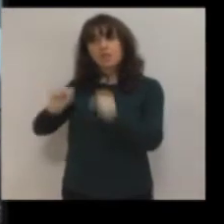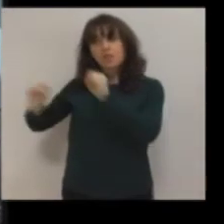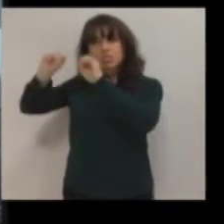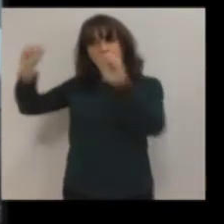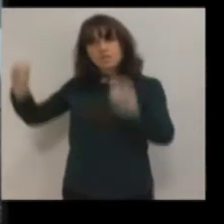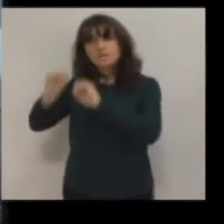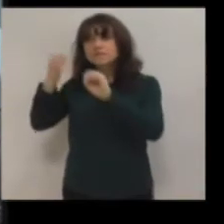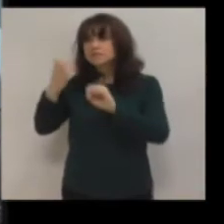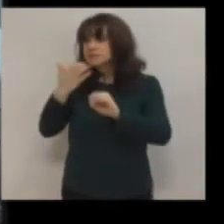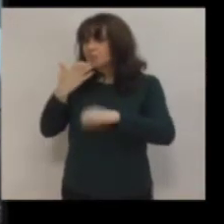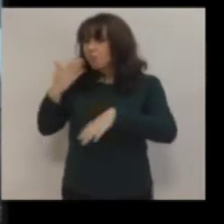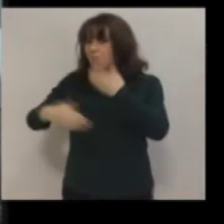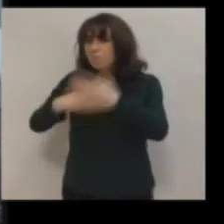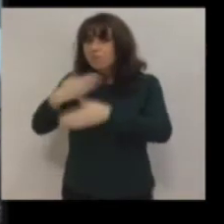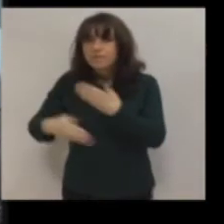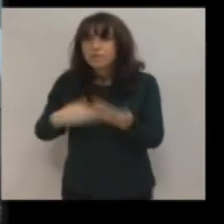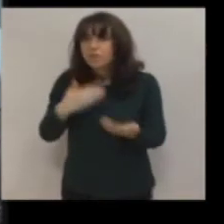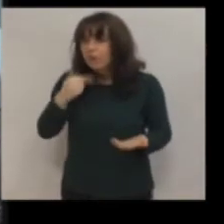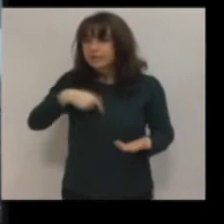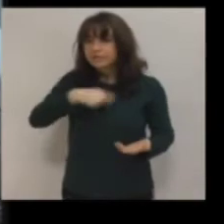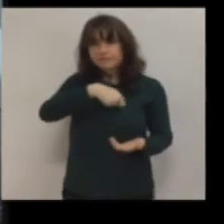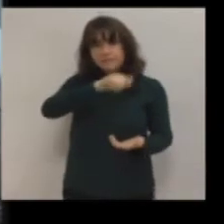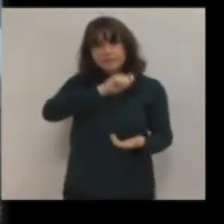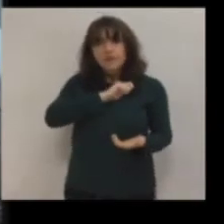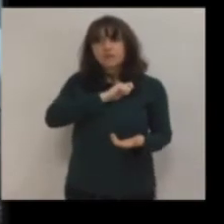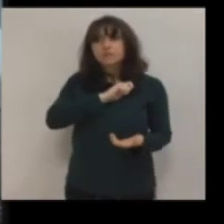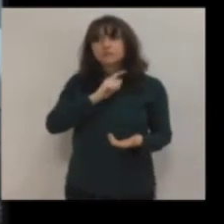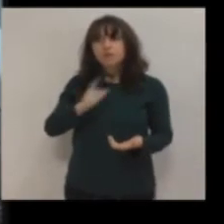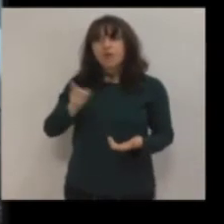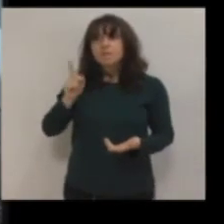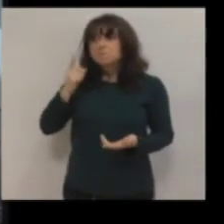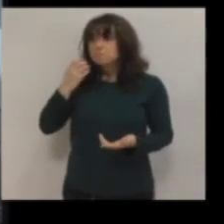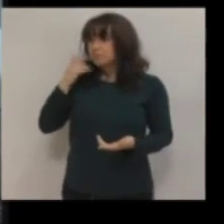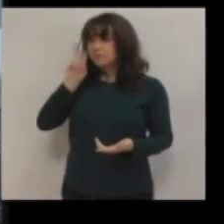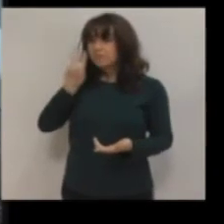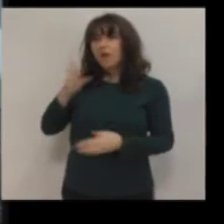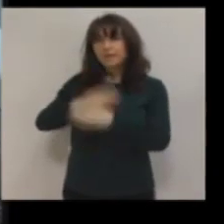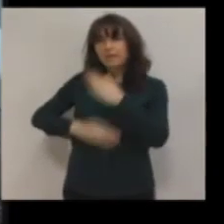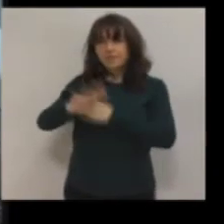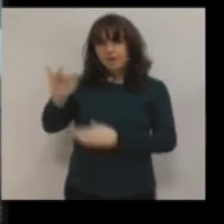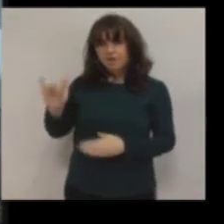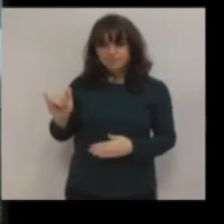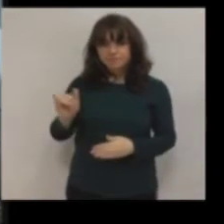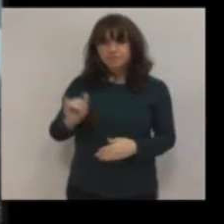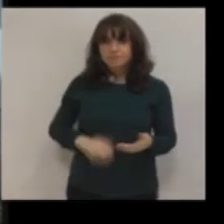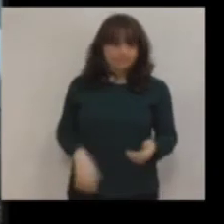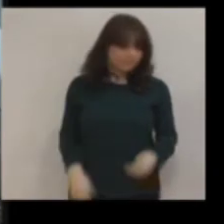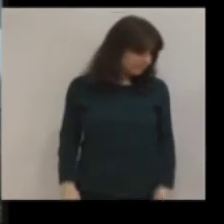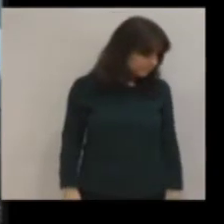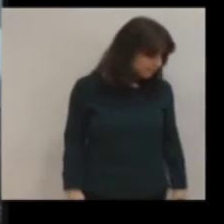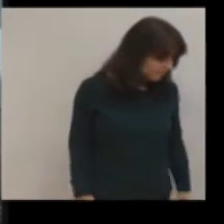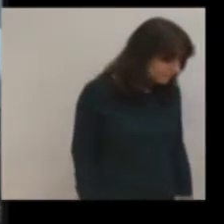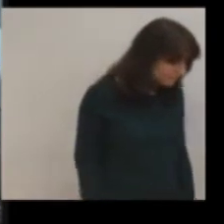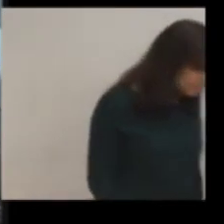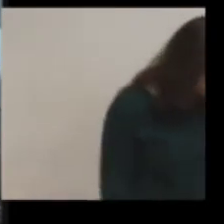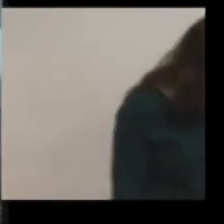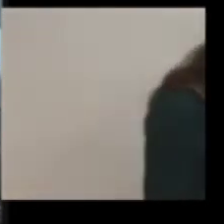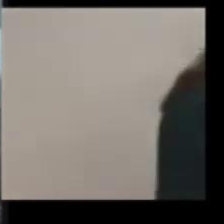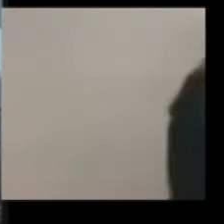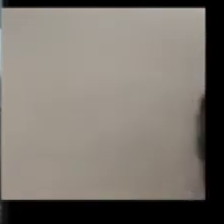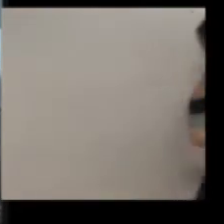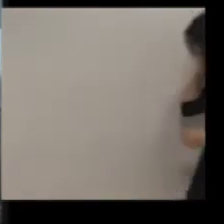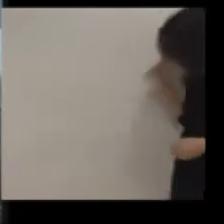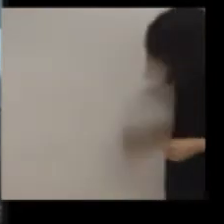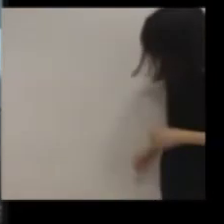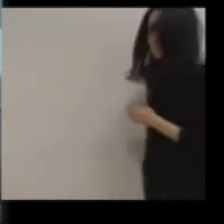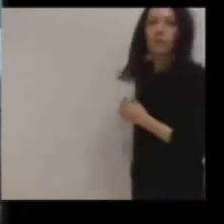cuando en cualquier procedimiento en España se advierta una discapacidad. El problema es que si no se advierte, las consecuencias pueden